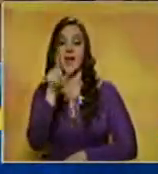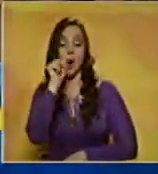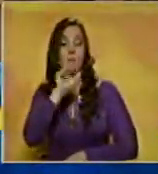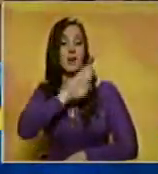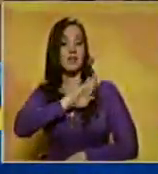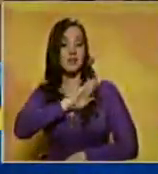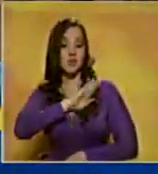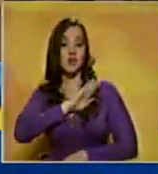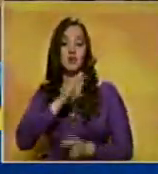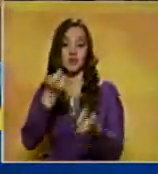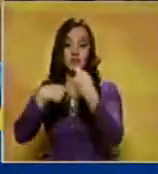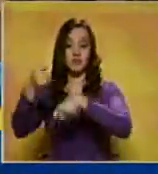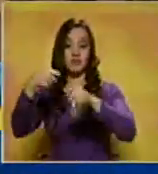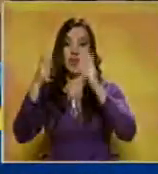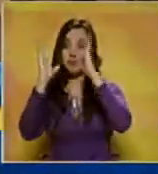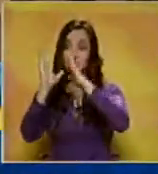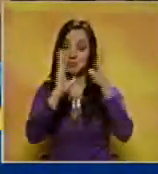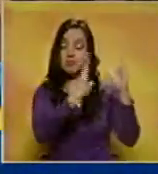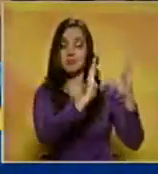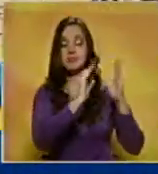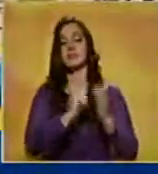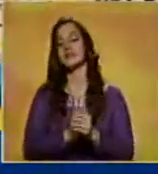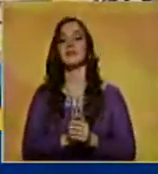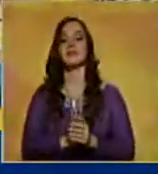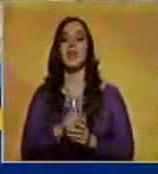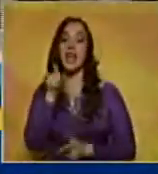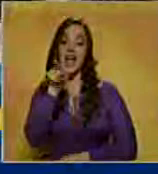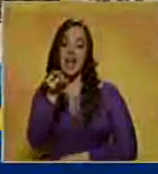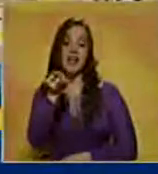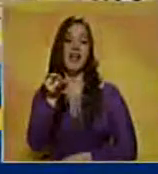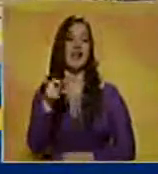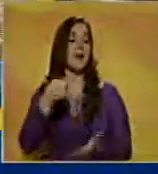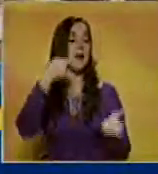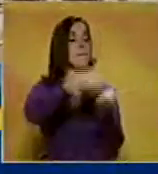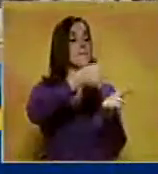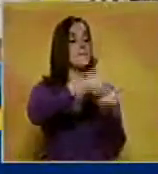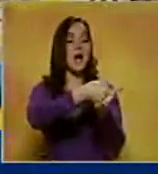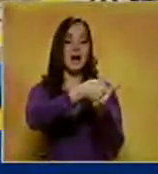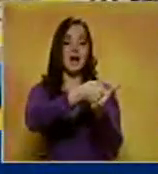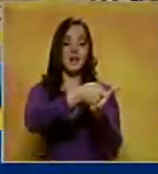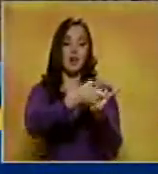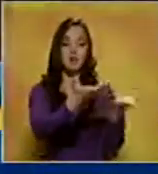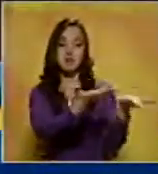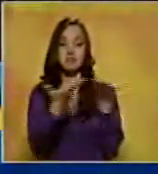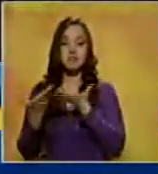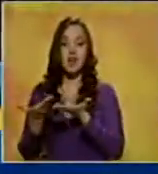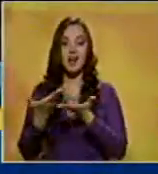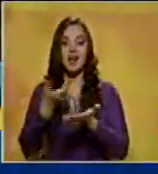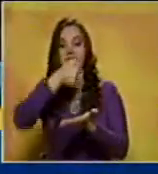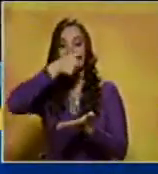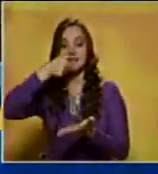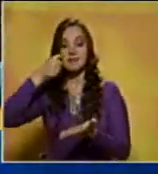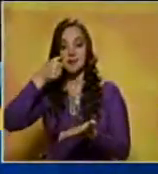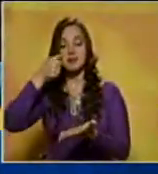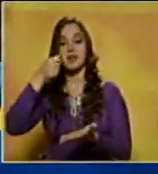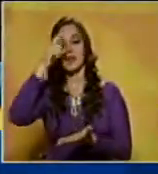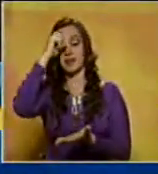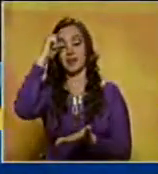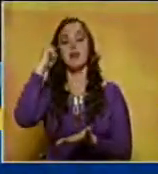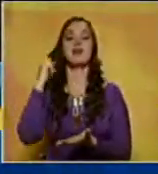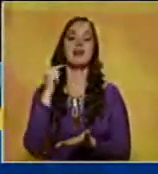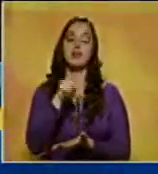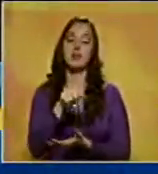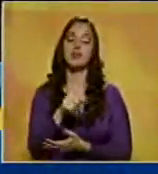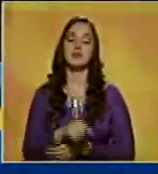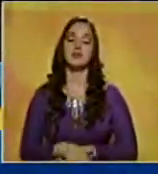Juan Jacinto González Contreras por ser presuntos financistas en el delito de tráfico ilícito de sustancias estup pacientes